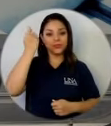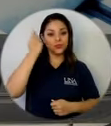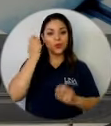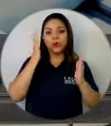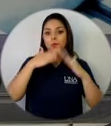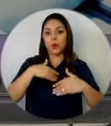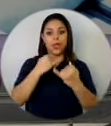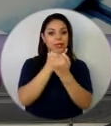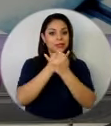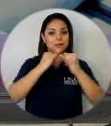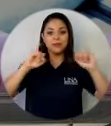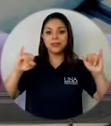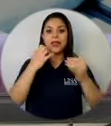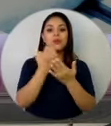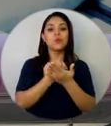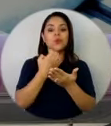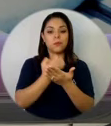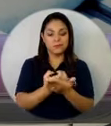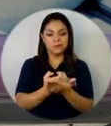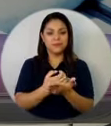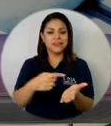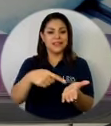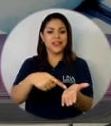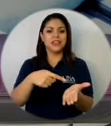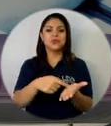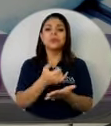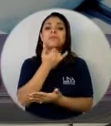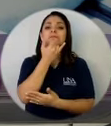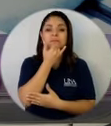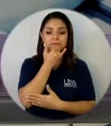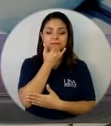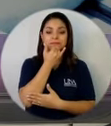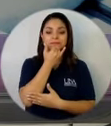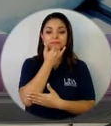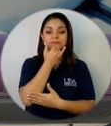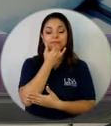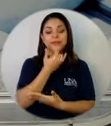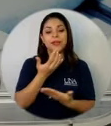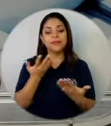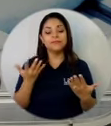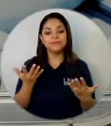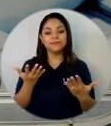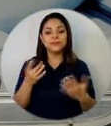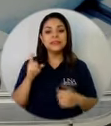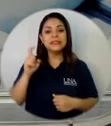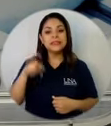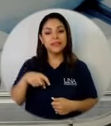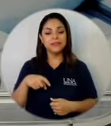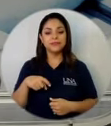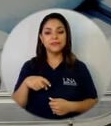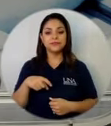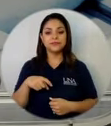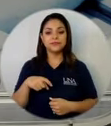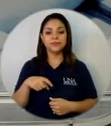no tienen independencia económica, y eso muchas veces las somete a